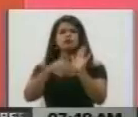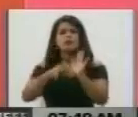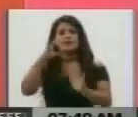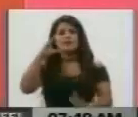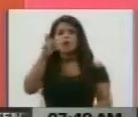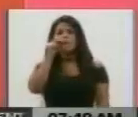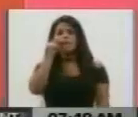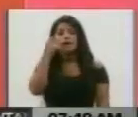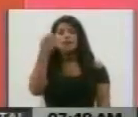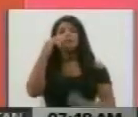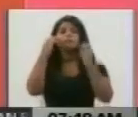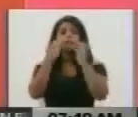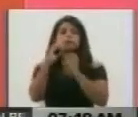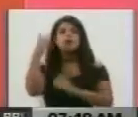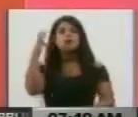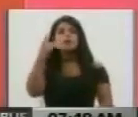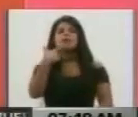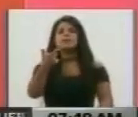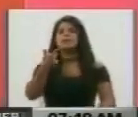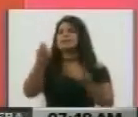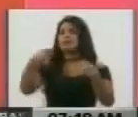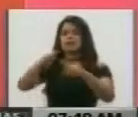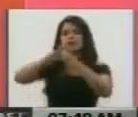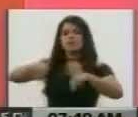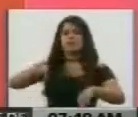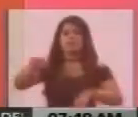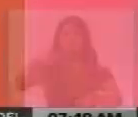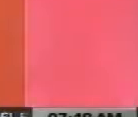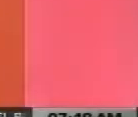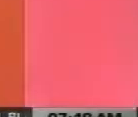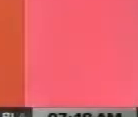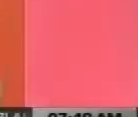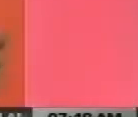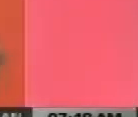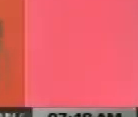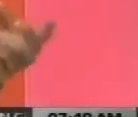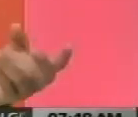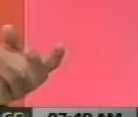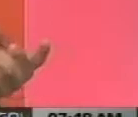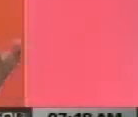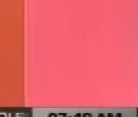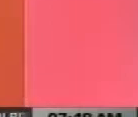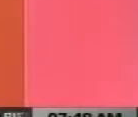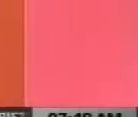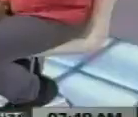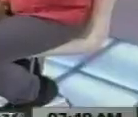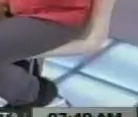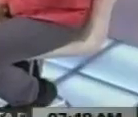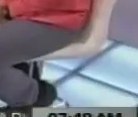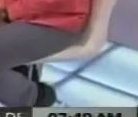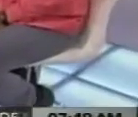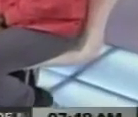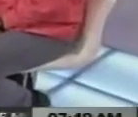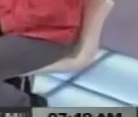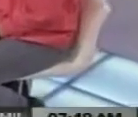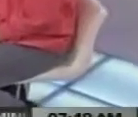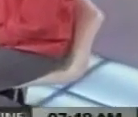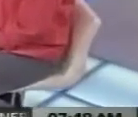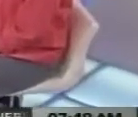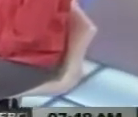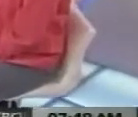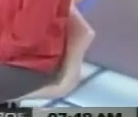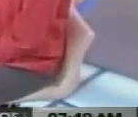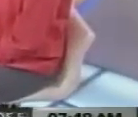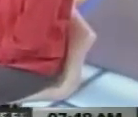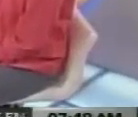Silva para inhabilitarlo políticamente, porque si se confirma el juicio político, entre comillas, como tú dices, de Dilma, está inhabilitada por 8 años, pero